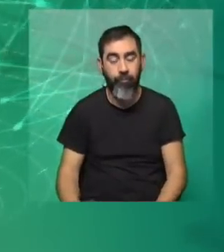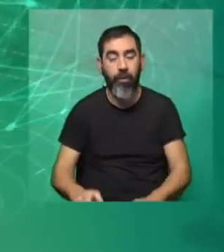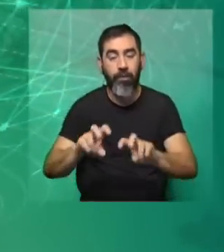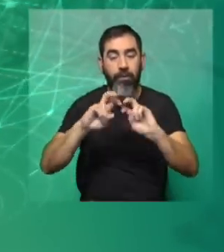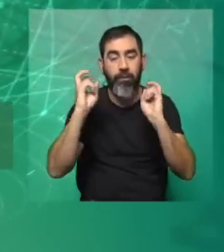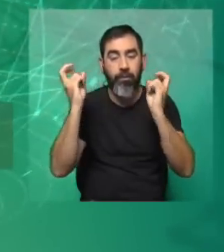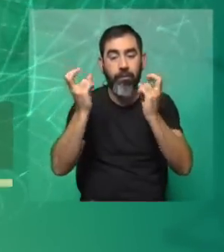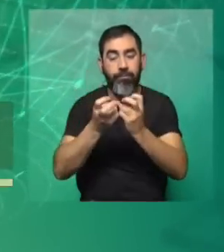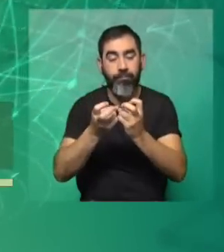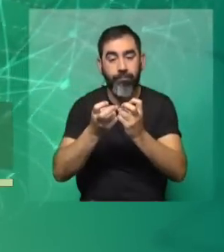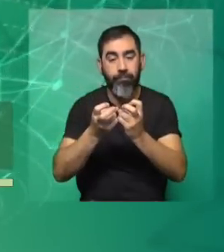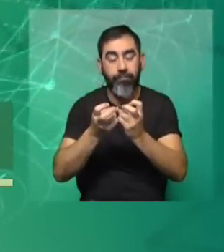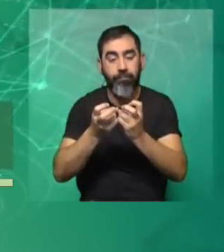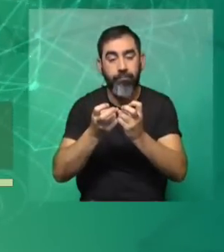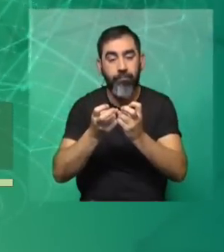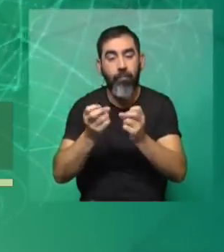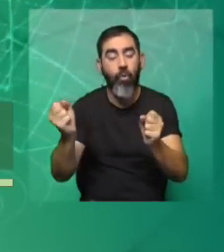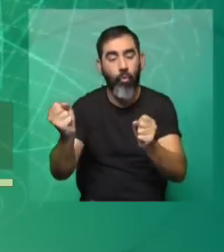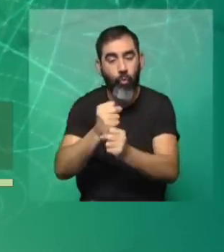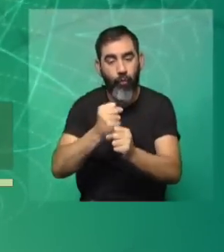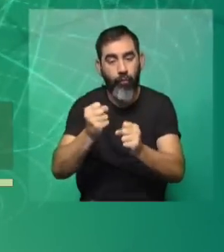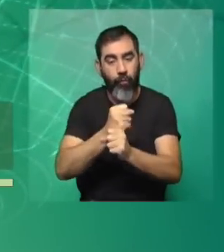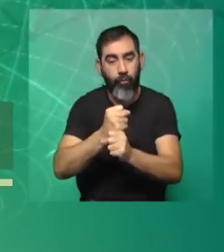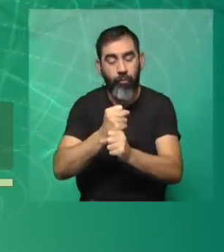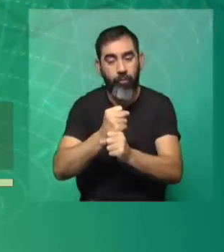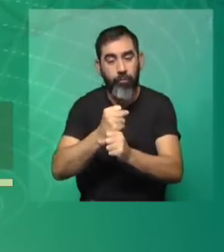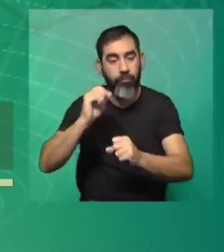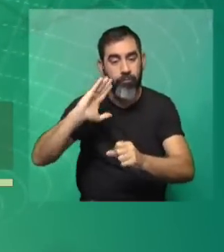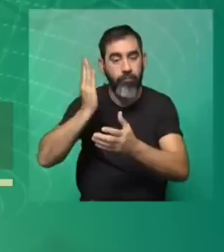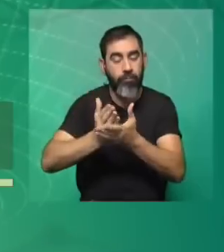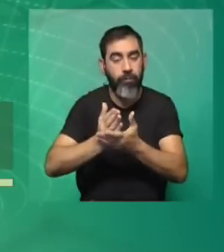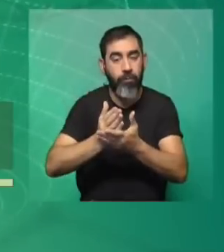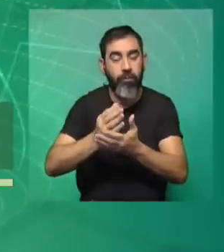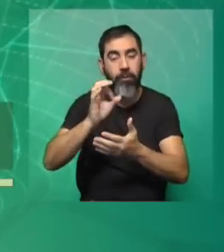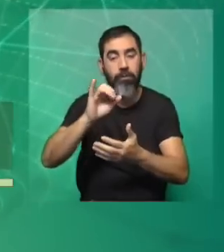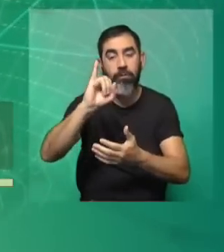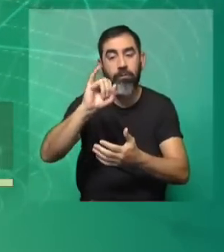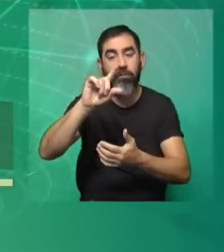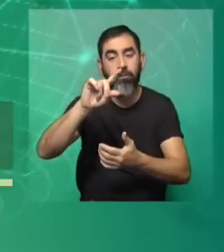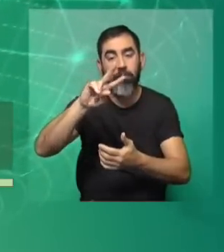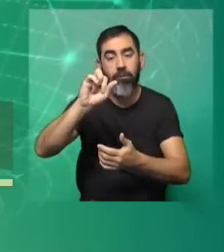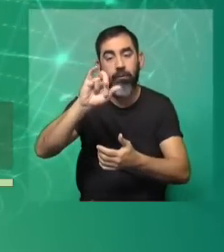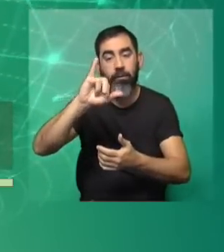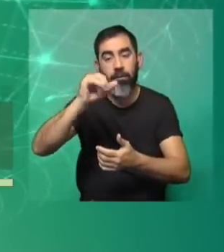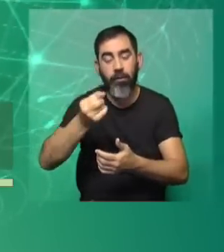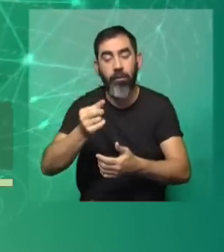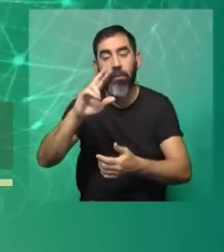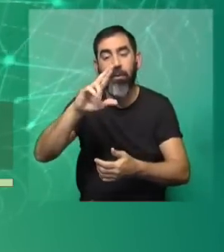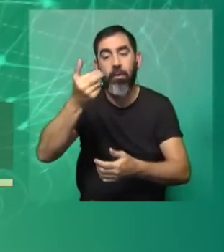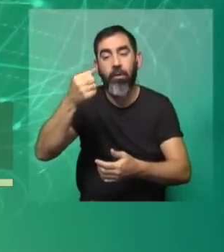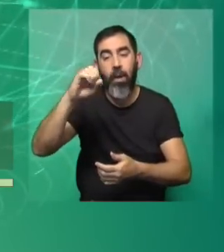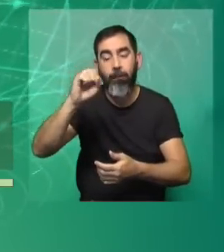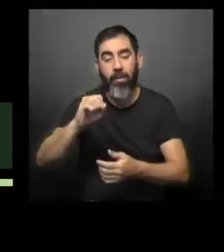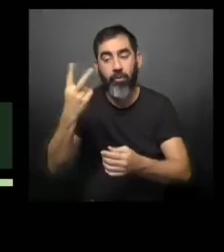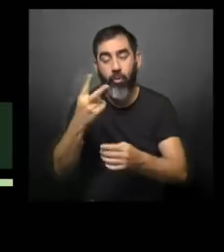pificación una de apelaciones en lo penal de segundo turno ratificó la condena de los militares Jorge pajarito silveira y Ernesto ramas por la desaparición